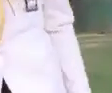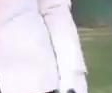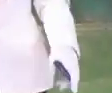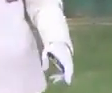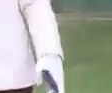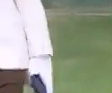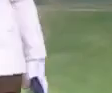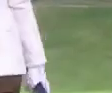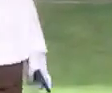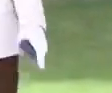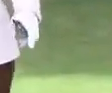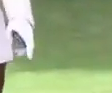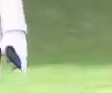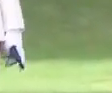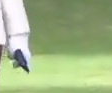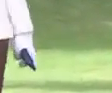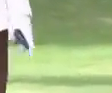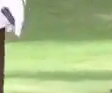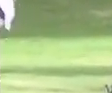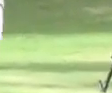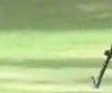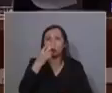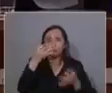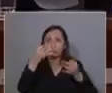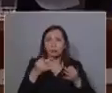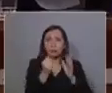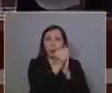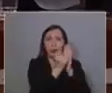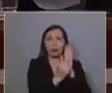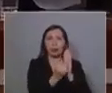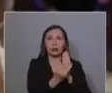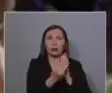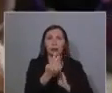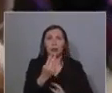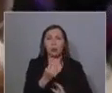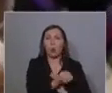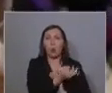pueblos originarios y ustedes como comunicadores son trascendentales para ello.